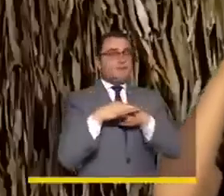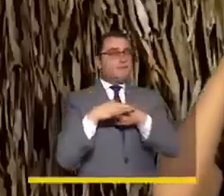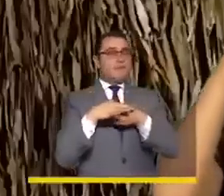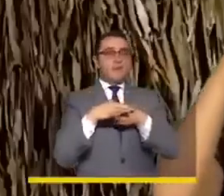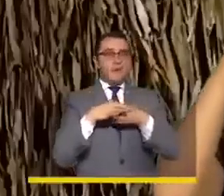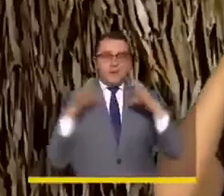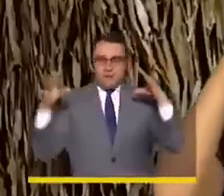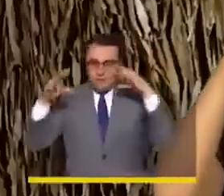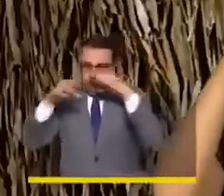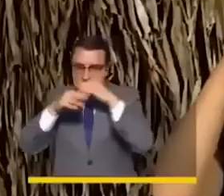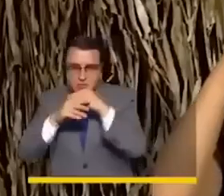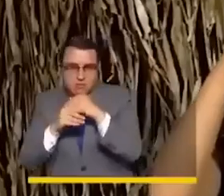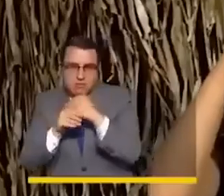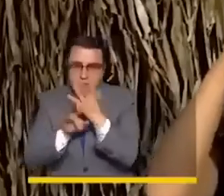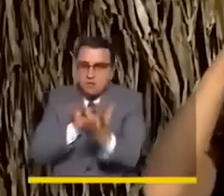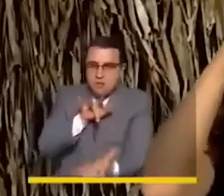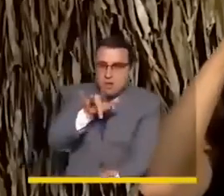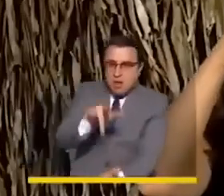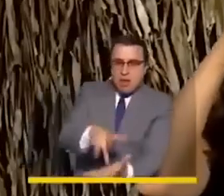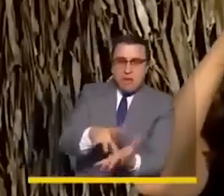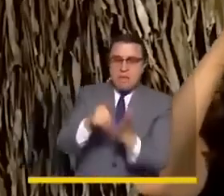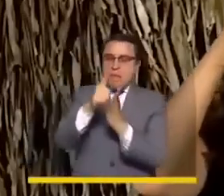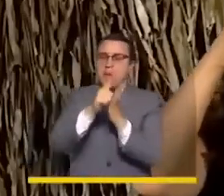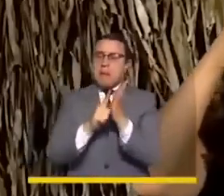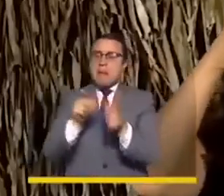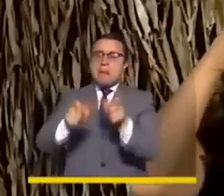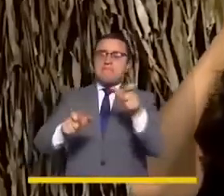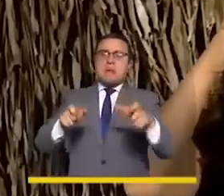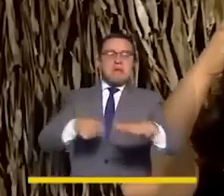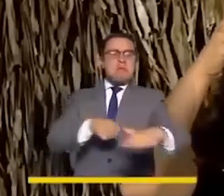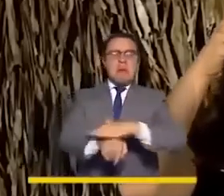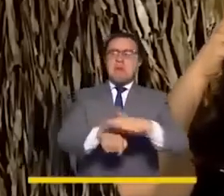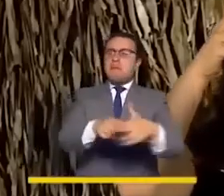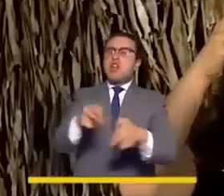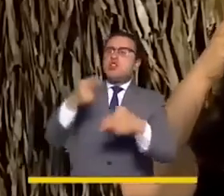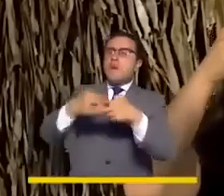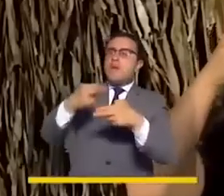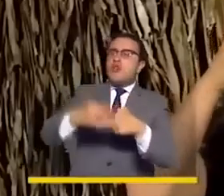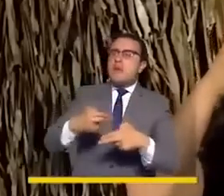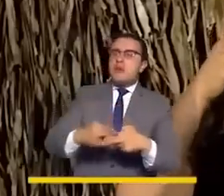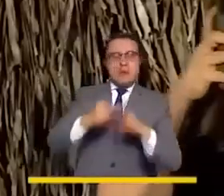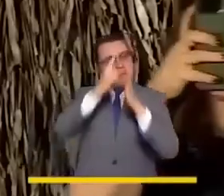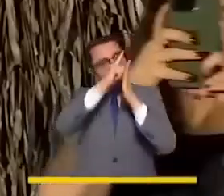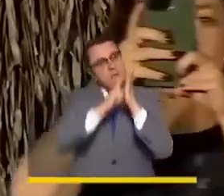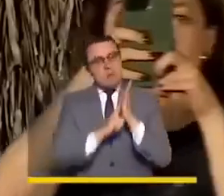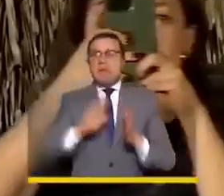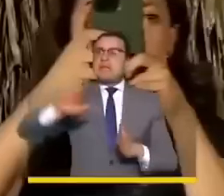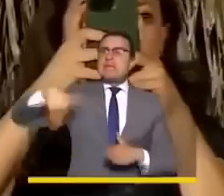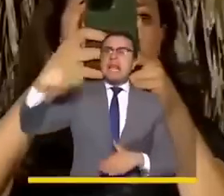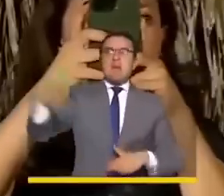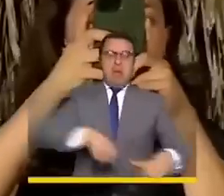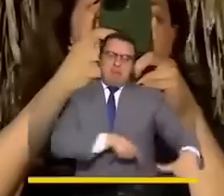y por las noches llegaban a hacer las listas de los que iban a asesinar después.